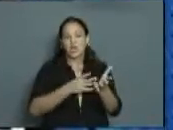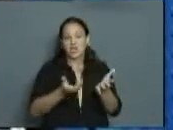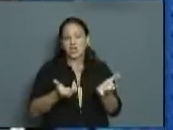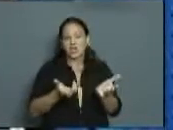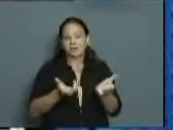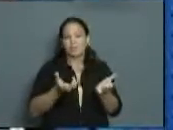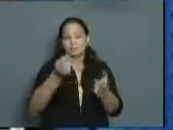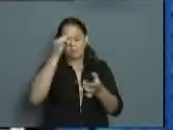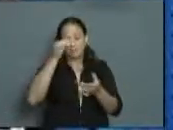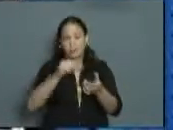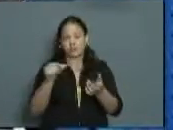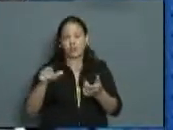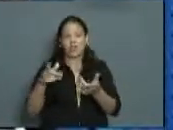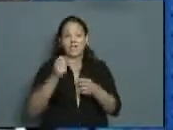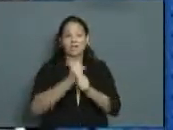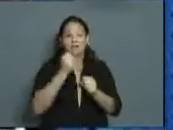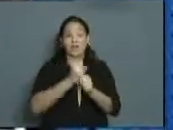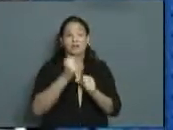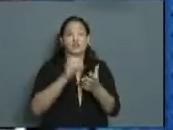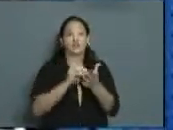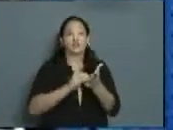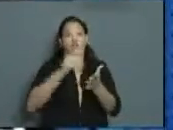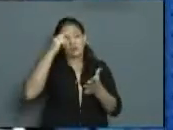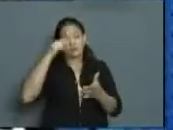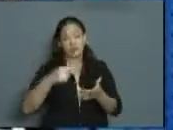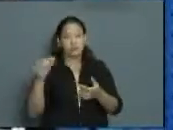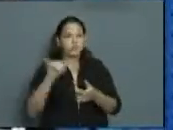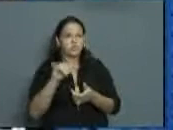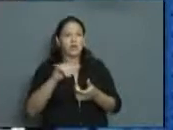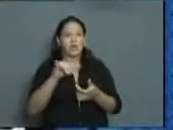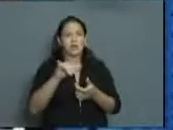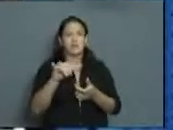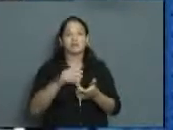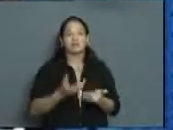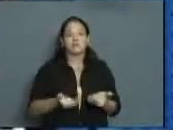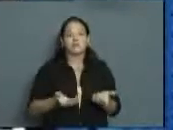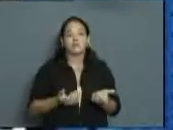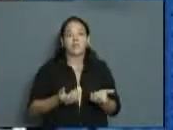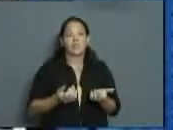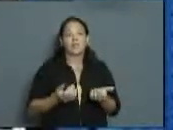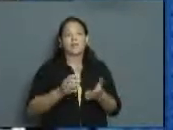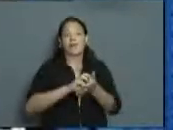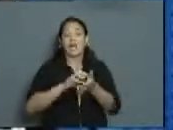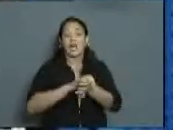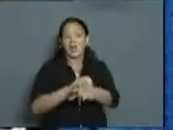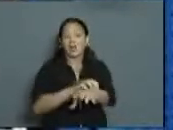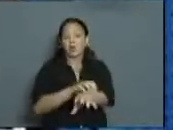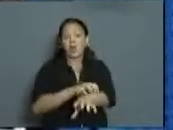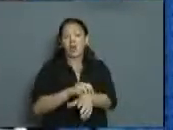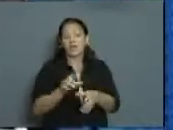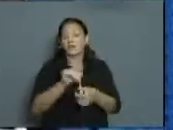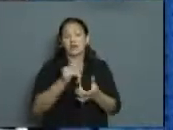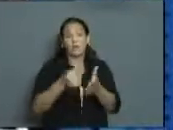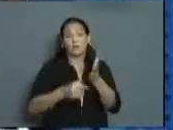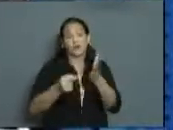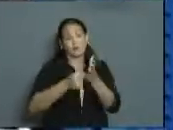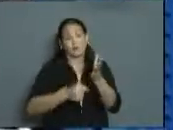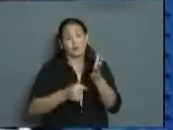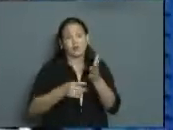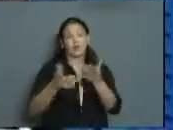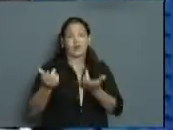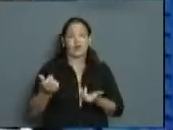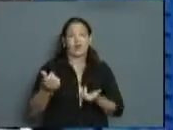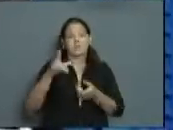con Abdala monodosis. En este momento no tenemos la Abdala monodosis para los alérgicos como programa. Se está